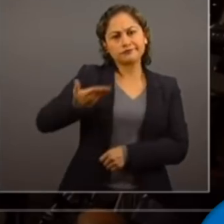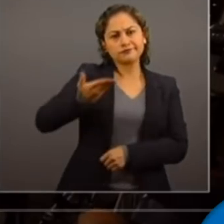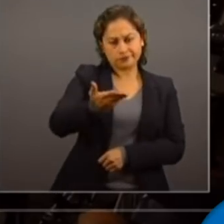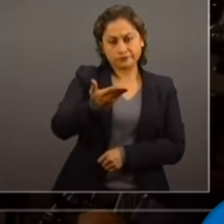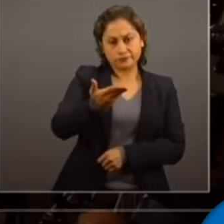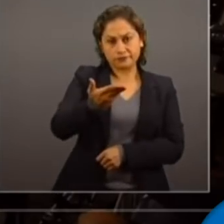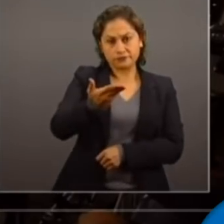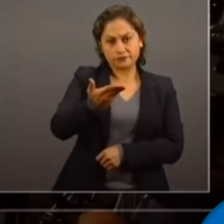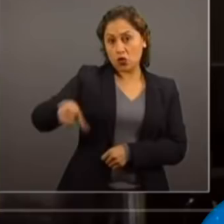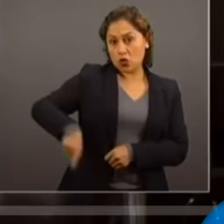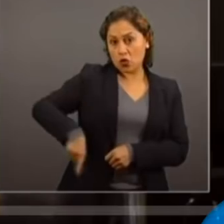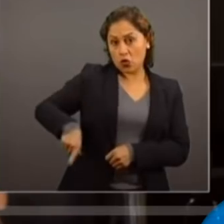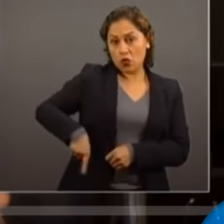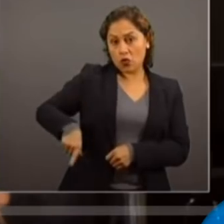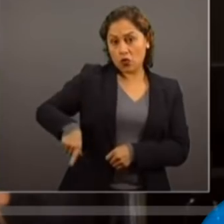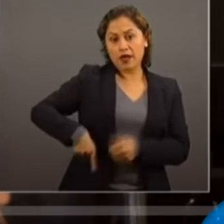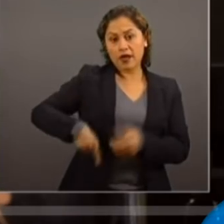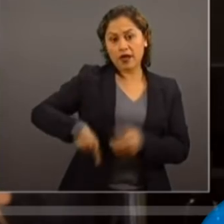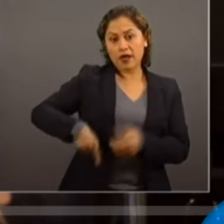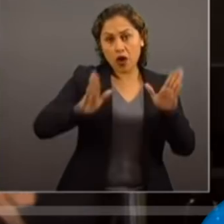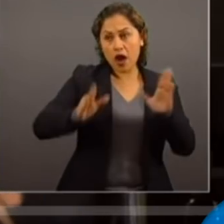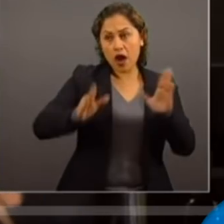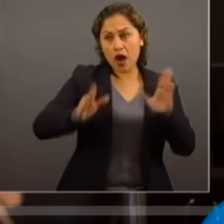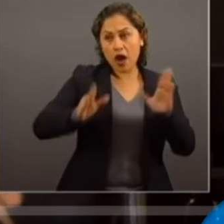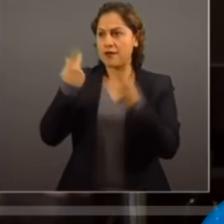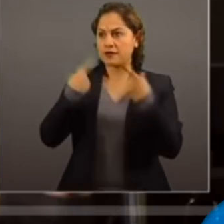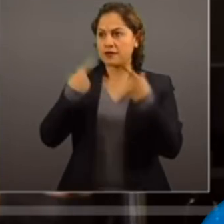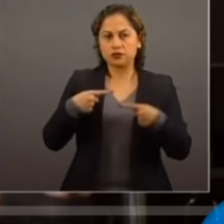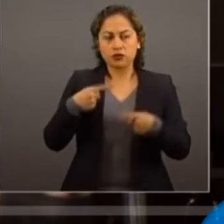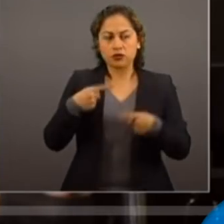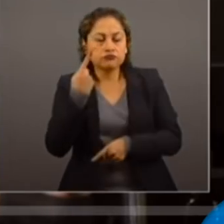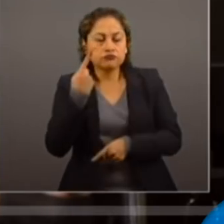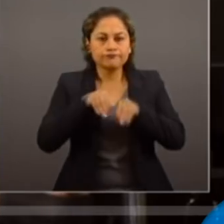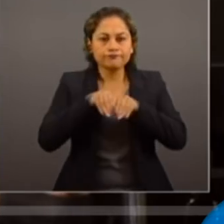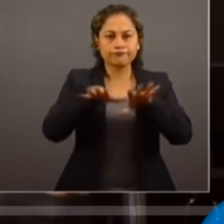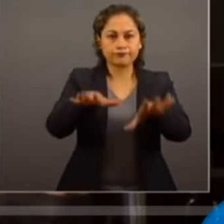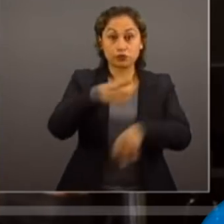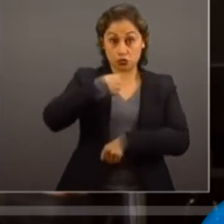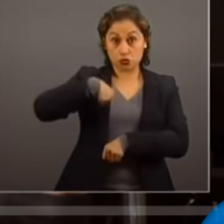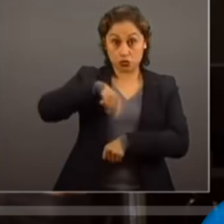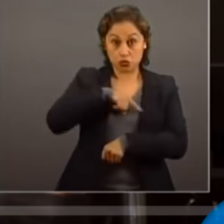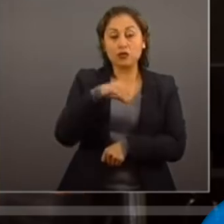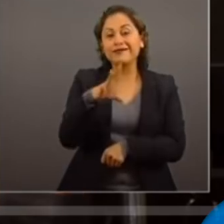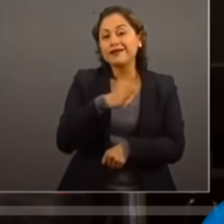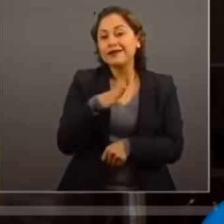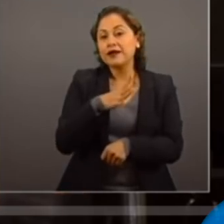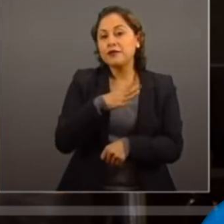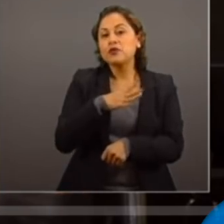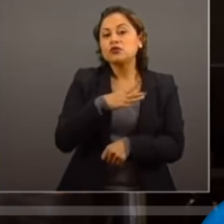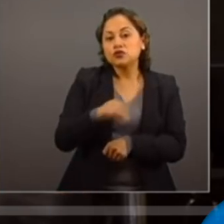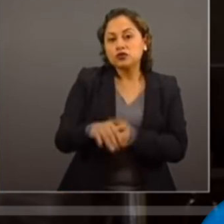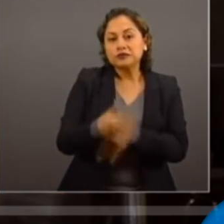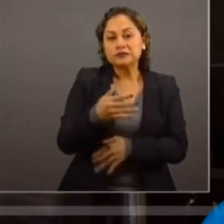mexicano a nuevas voces al menos en este tiempo tenemos 12 proyectos que quisiéramos presentar a las